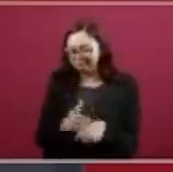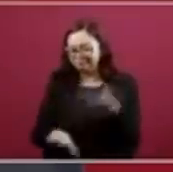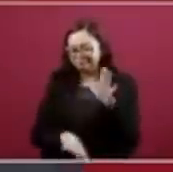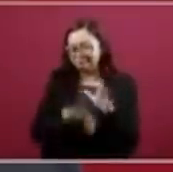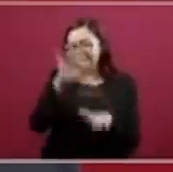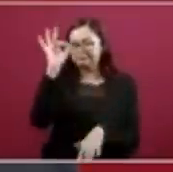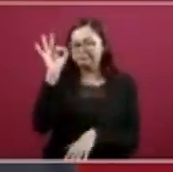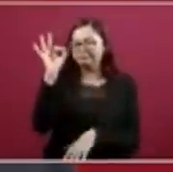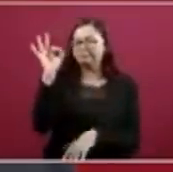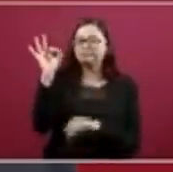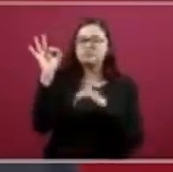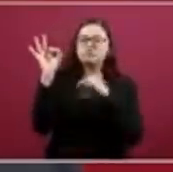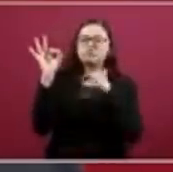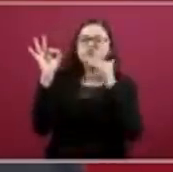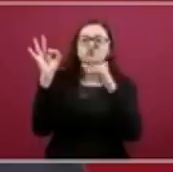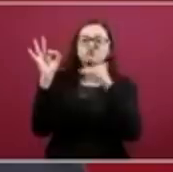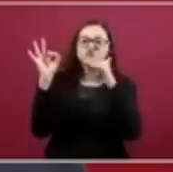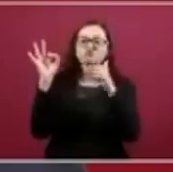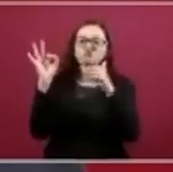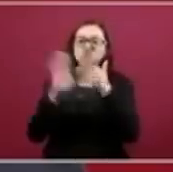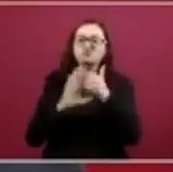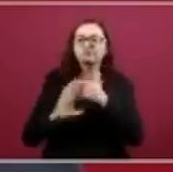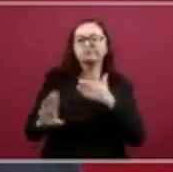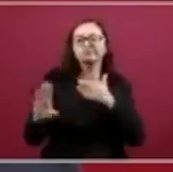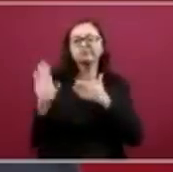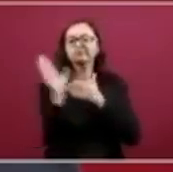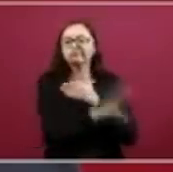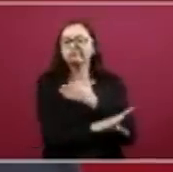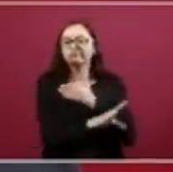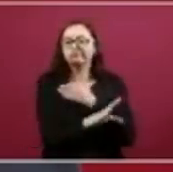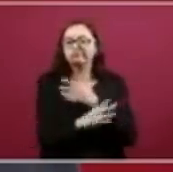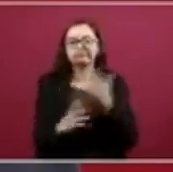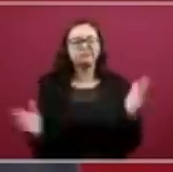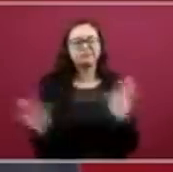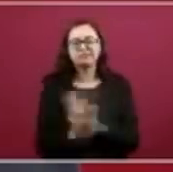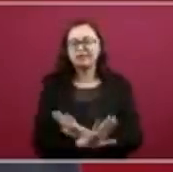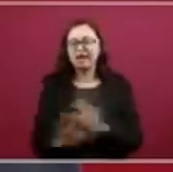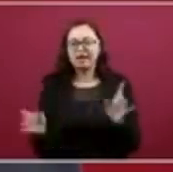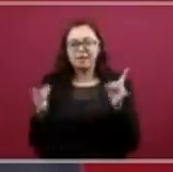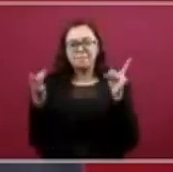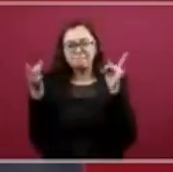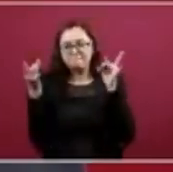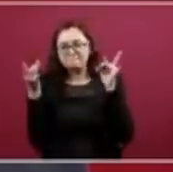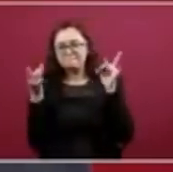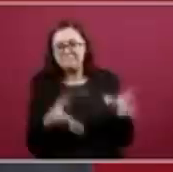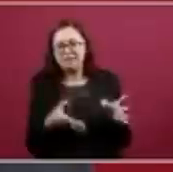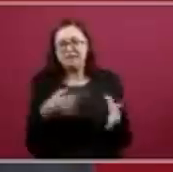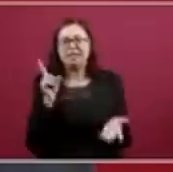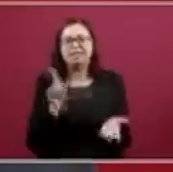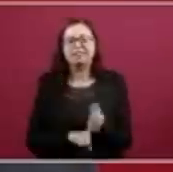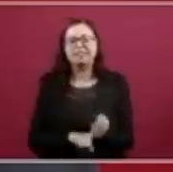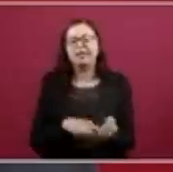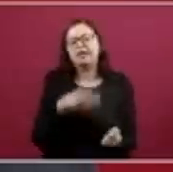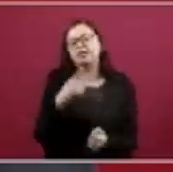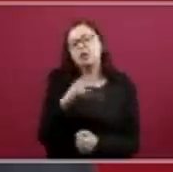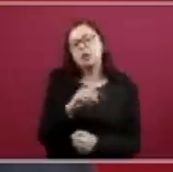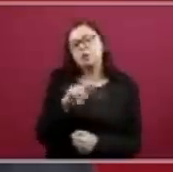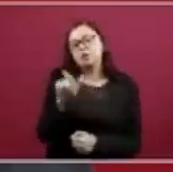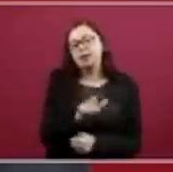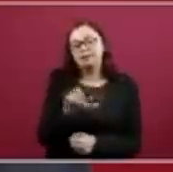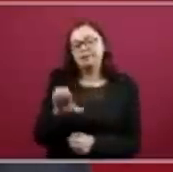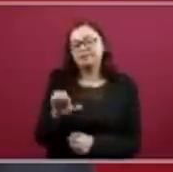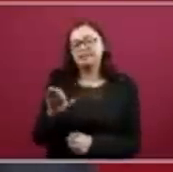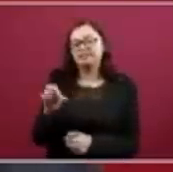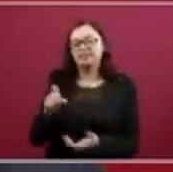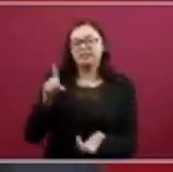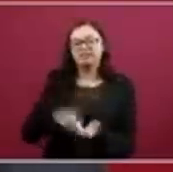No va a haber corrupción, no se tolera la corrupción en Pemex ni en la Comisión Federal de